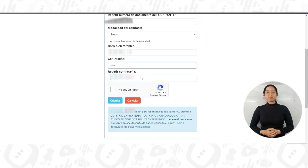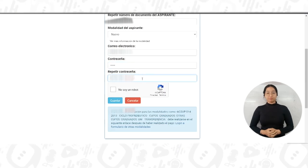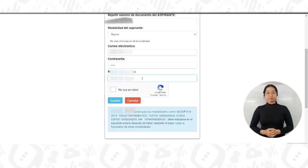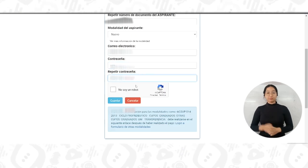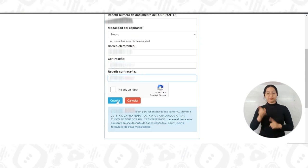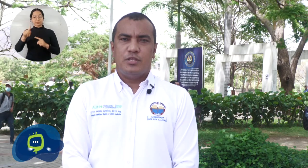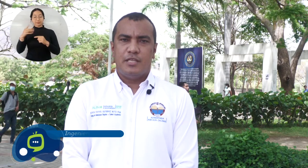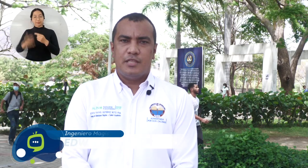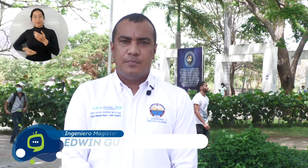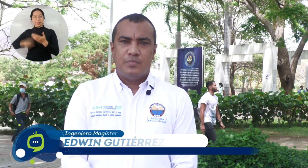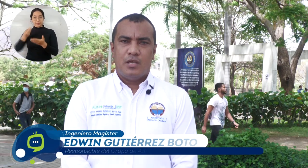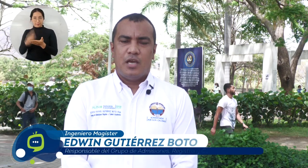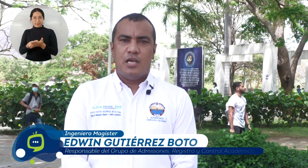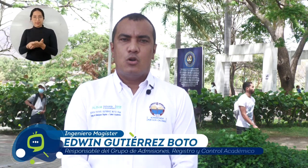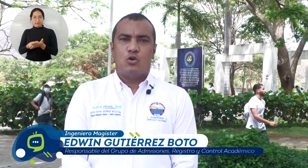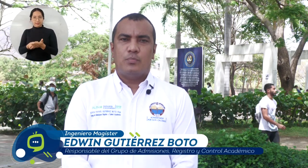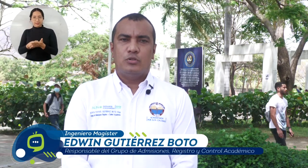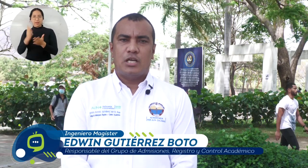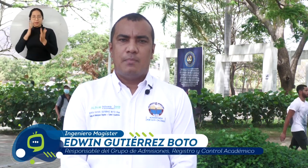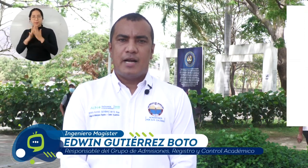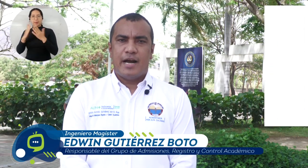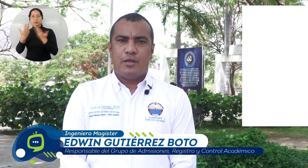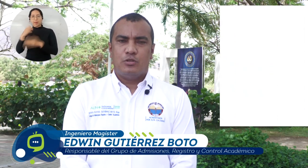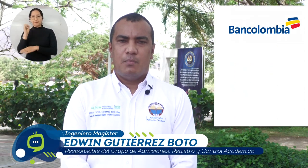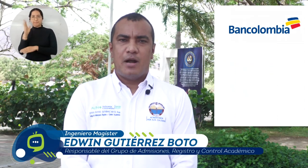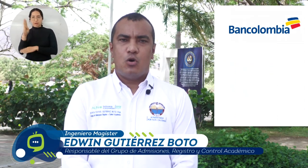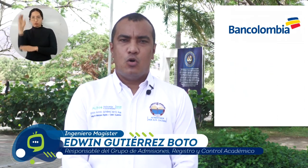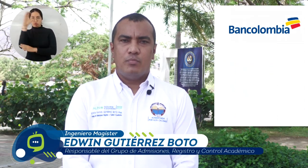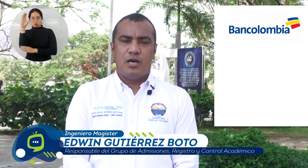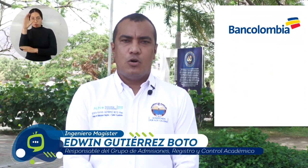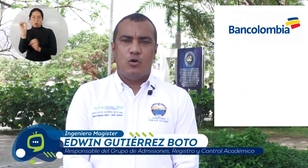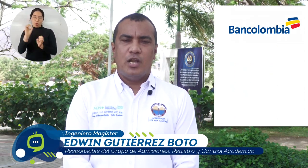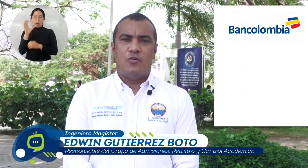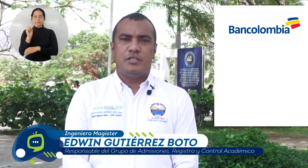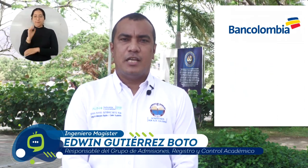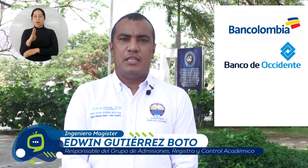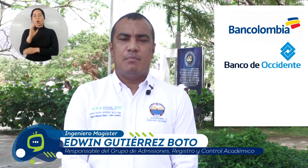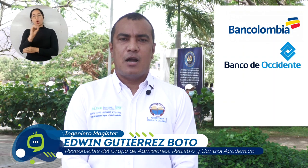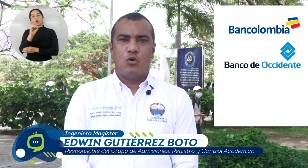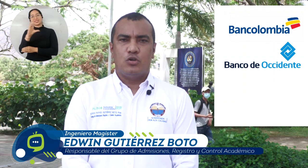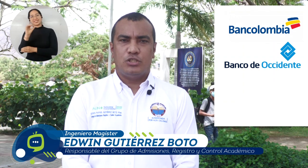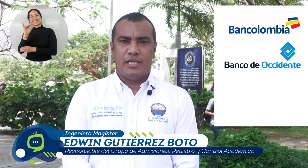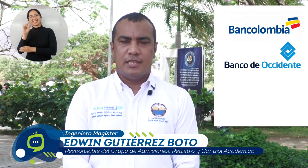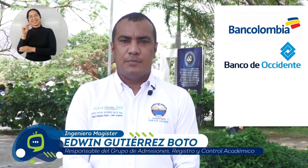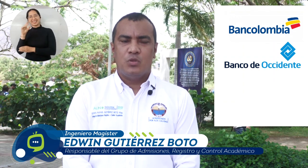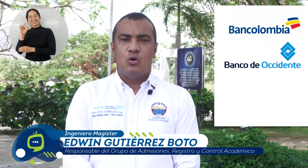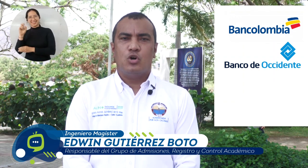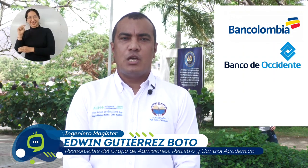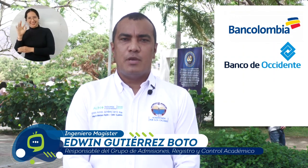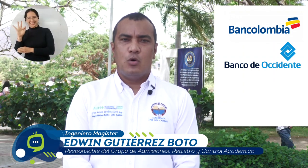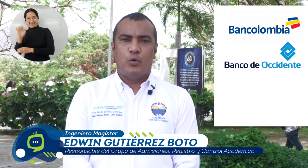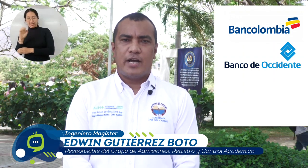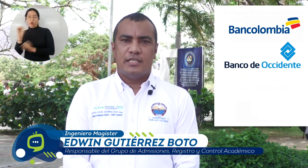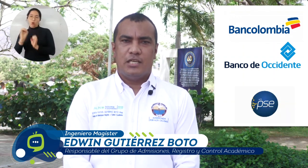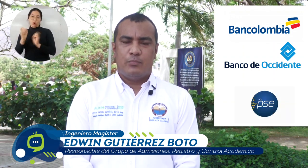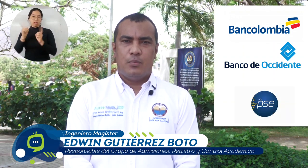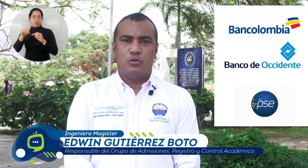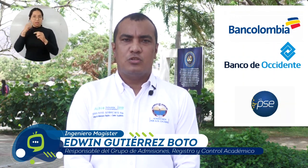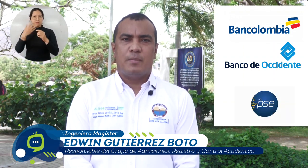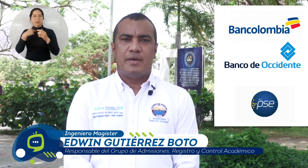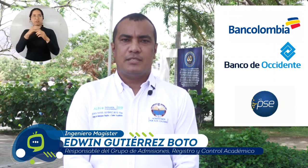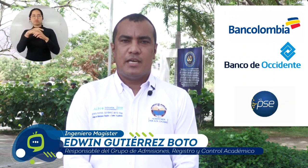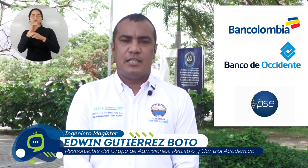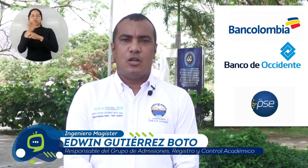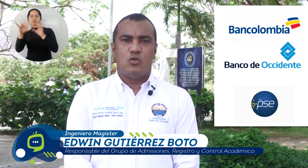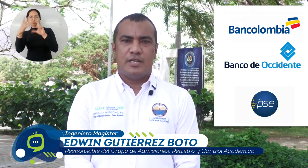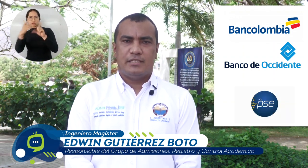y pagar lo correspondiente en los corresponsales bancarios del Banco Colombia o en las oficinas del Banco Occidente, o también lo podrán hacer por